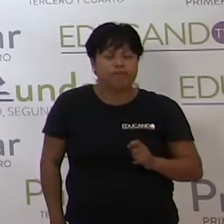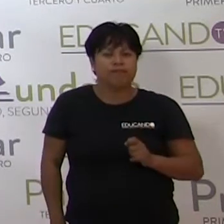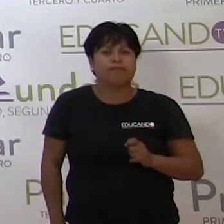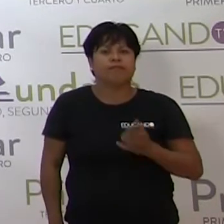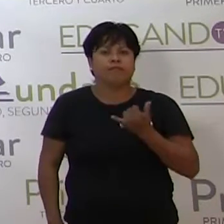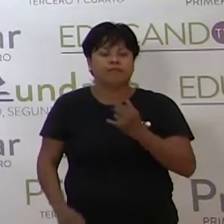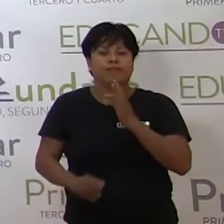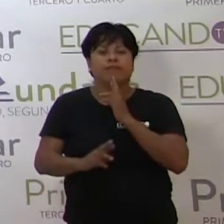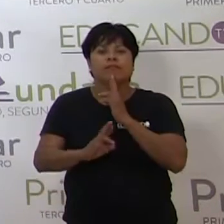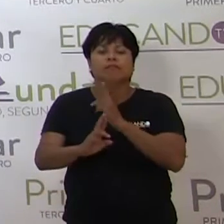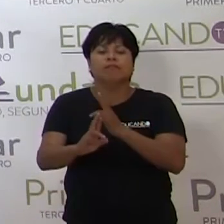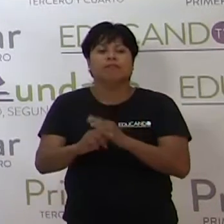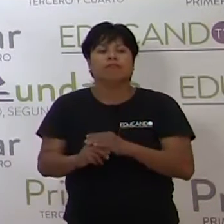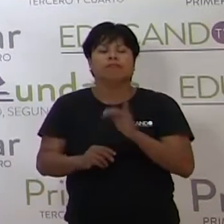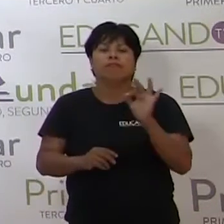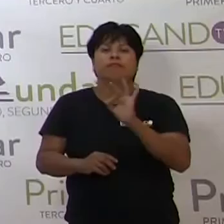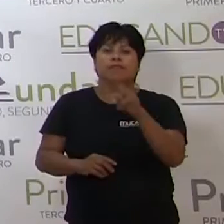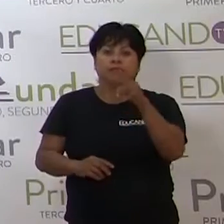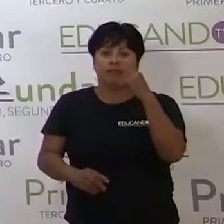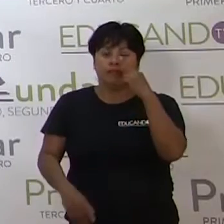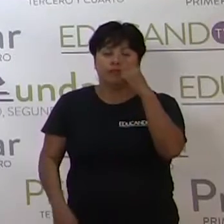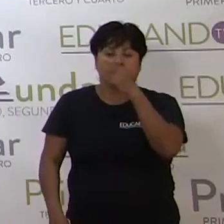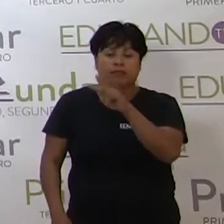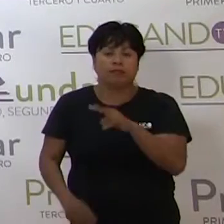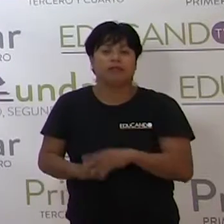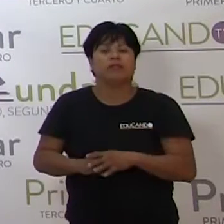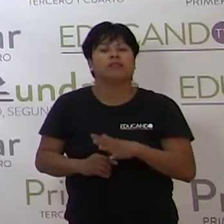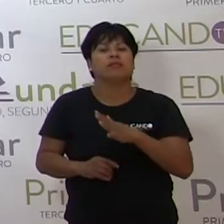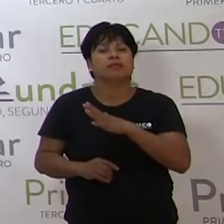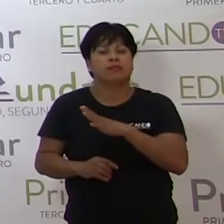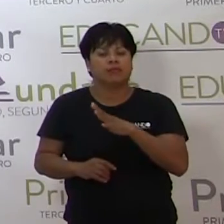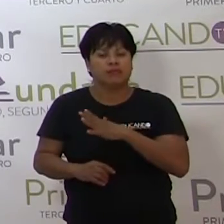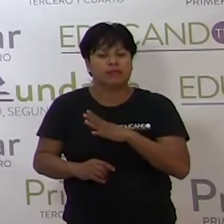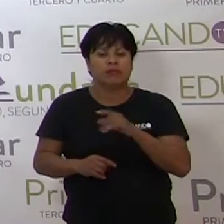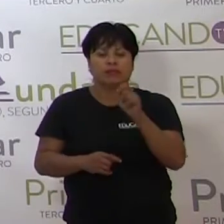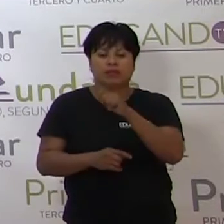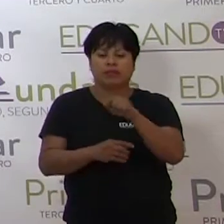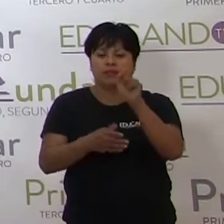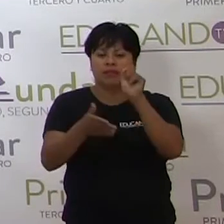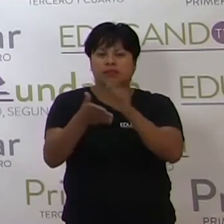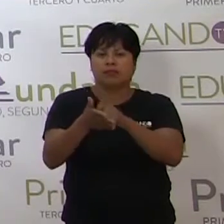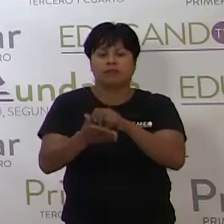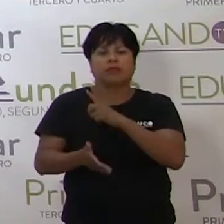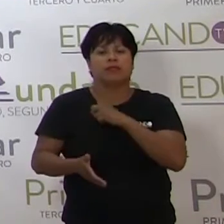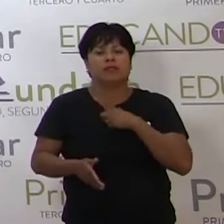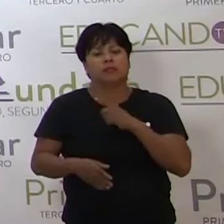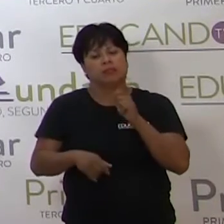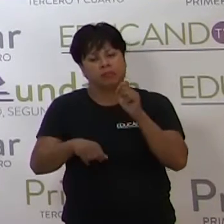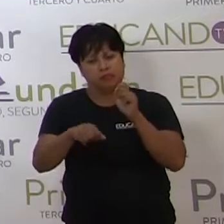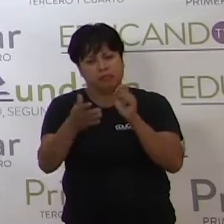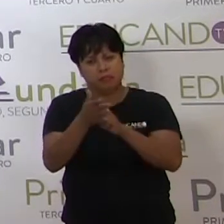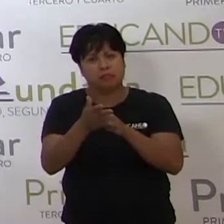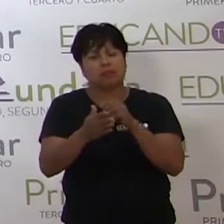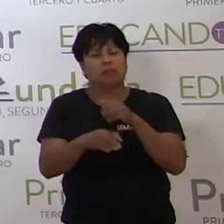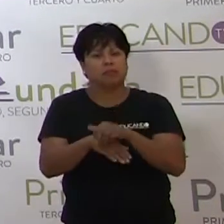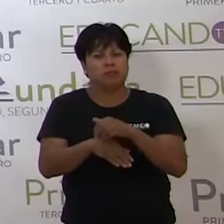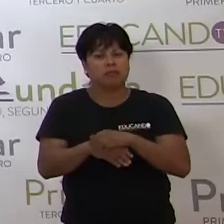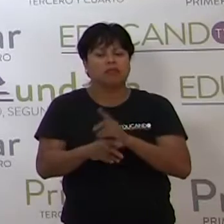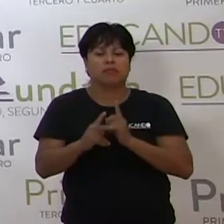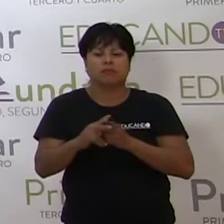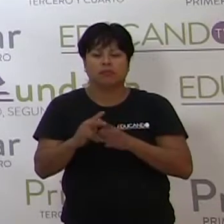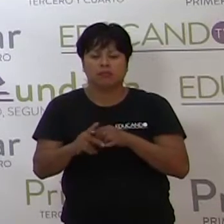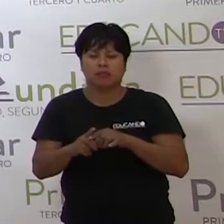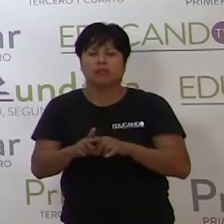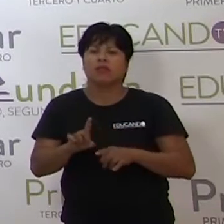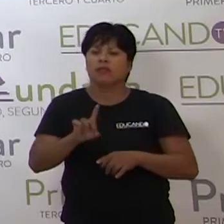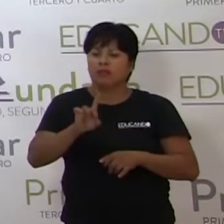Y si tú te das cuenta, hay un decimal. Tenemos que colocar el punto decimal. Contamos de